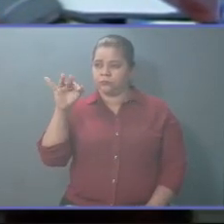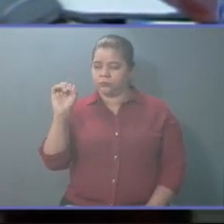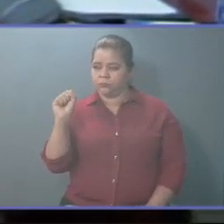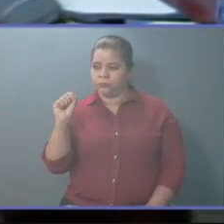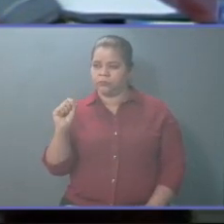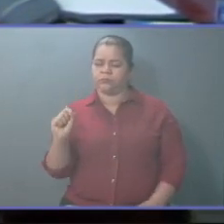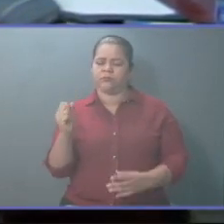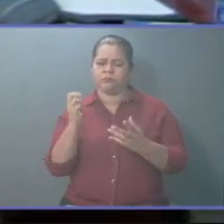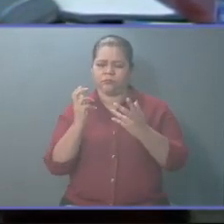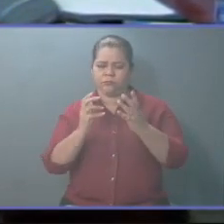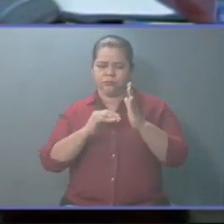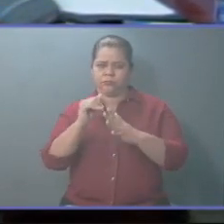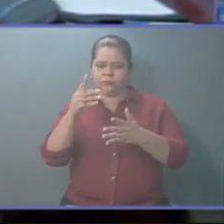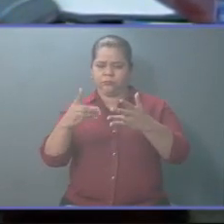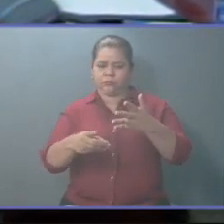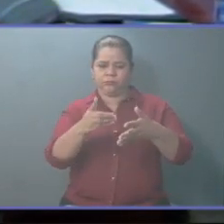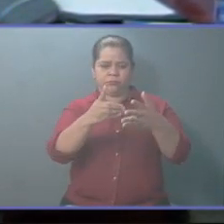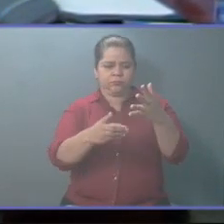cantidad de decretos,